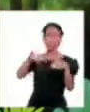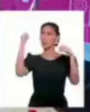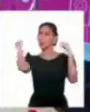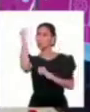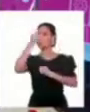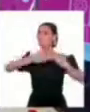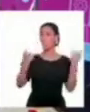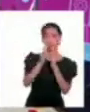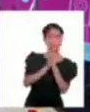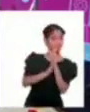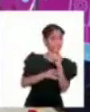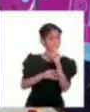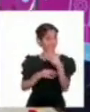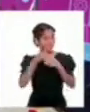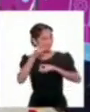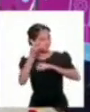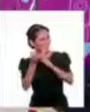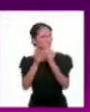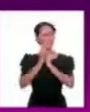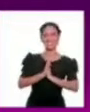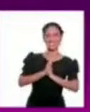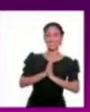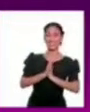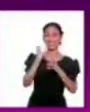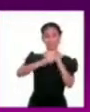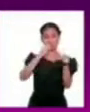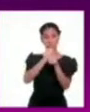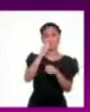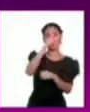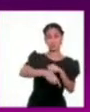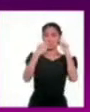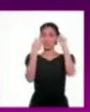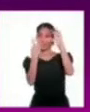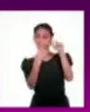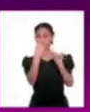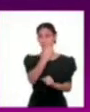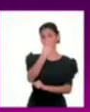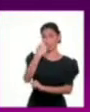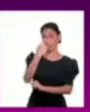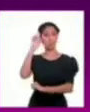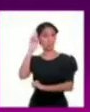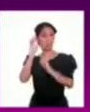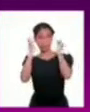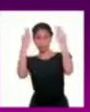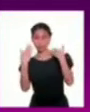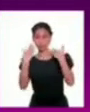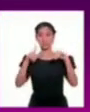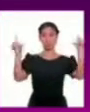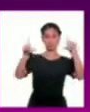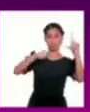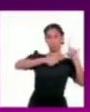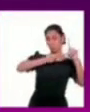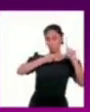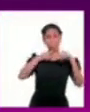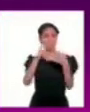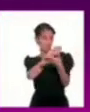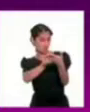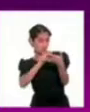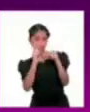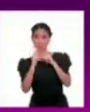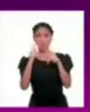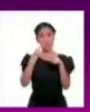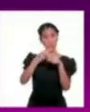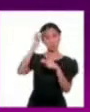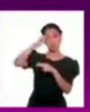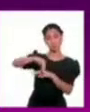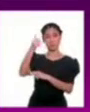cómo lo lograron? Te cuento. En 1911, una profesora, periodista y escritora llamada